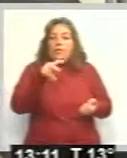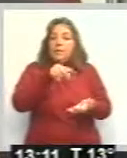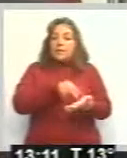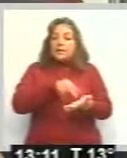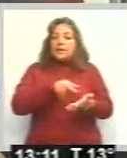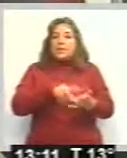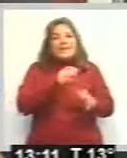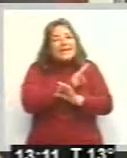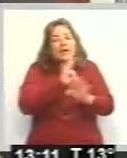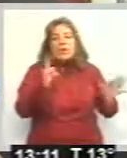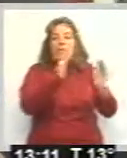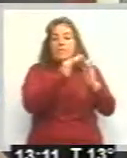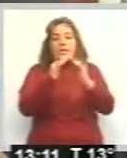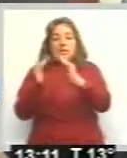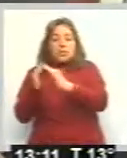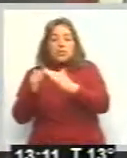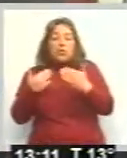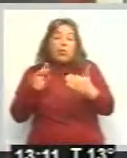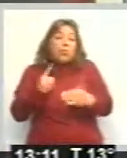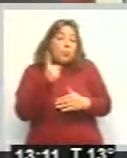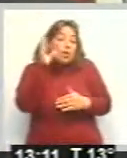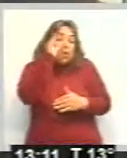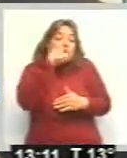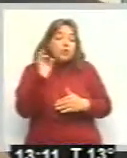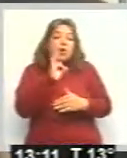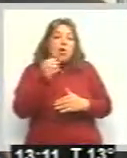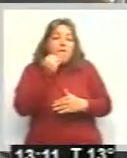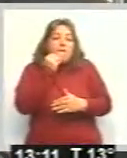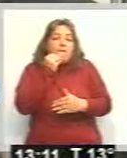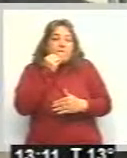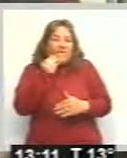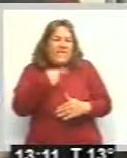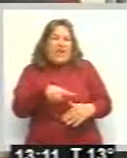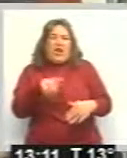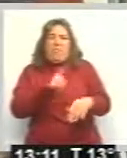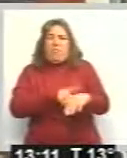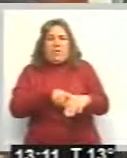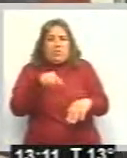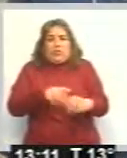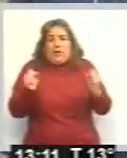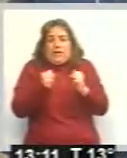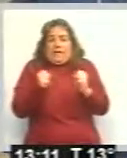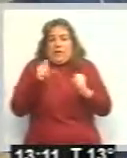ningún vecino de Salta deba pasar una noche o un mal momento por esta gran ola de frío que hoy nos aqueja.